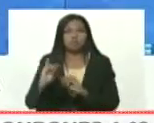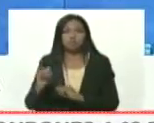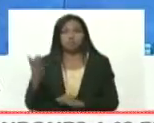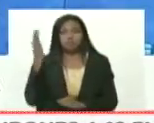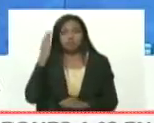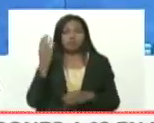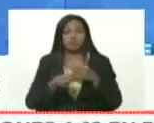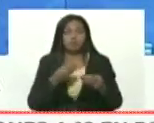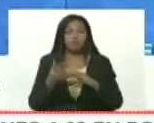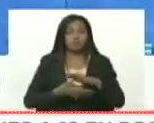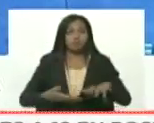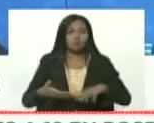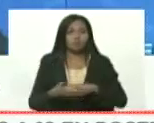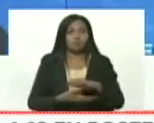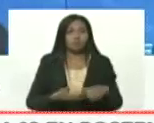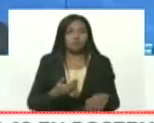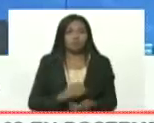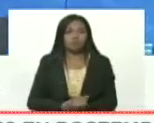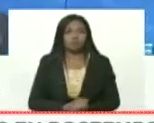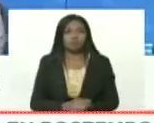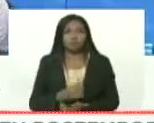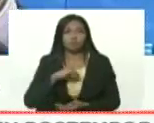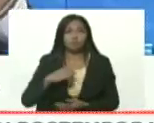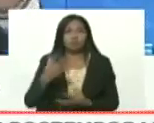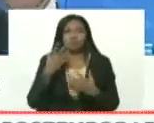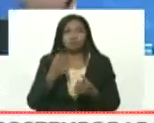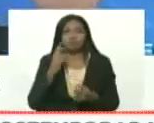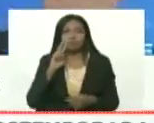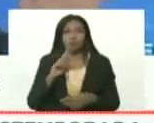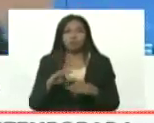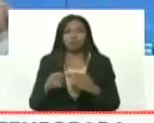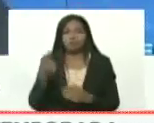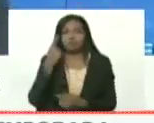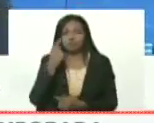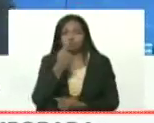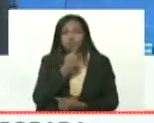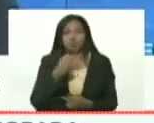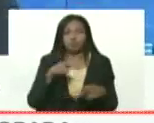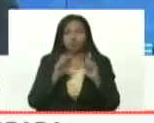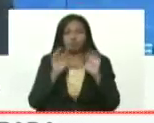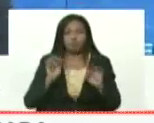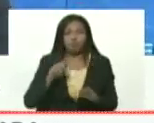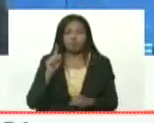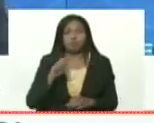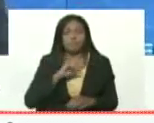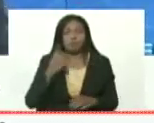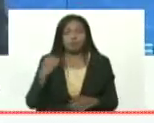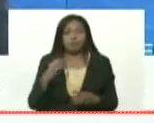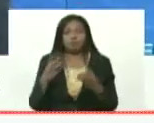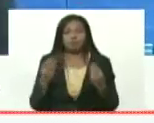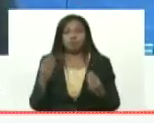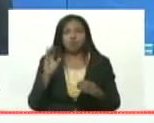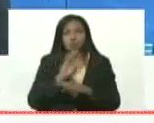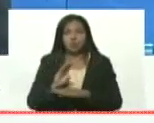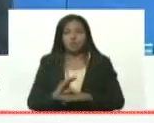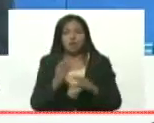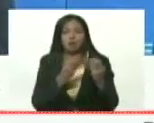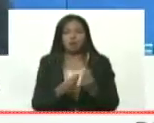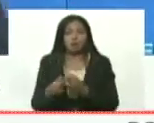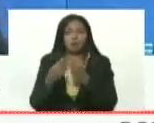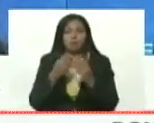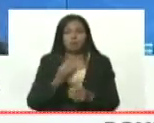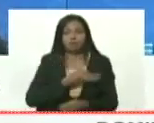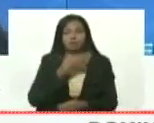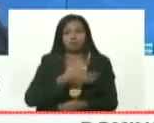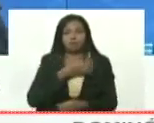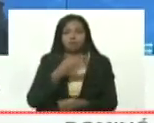cosa. Nos entendemos nada más viéndonos los ojos. Pero cuenten con toda la protección económica,